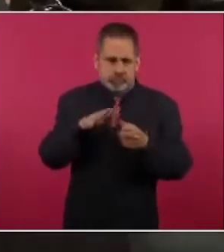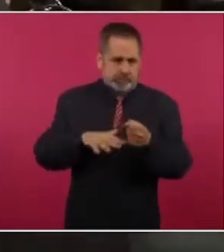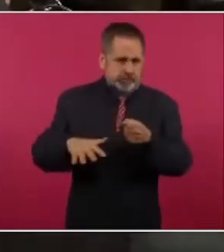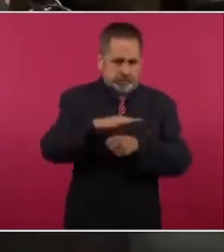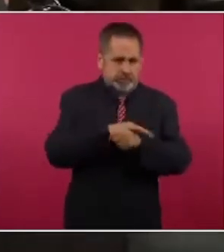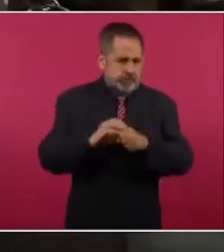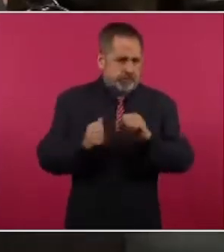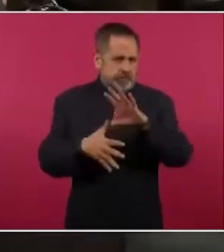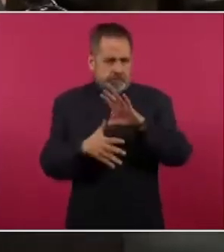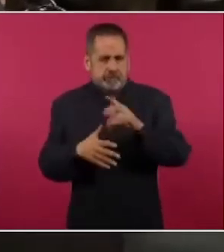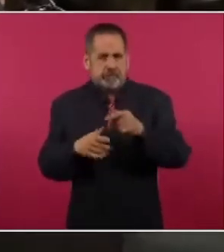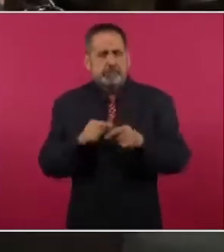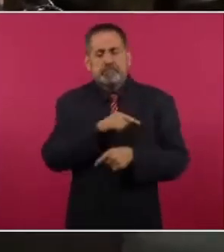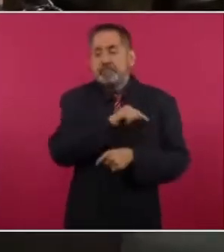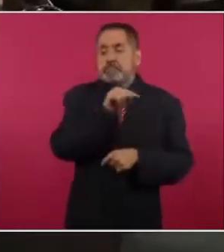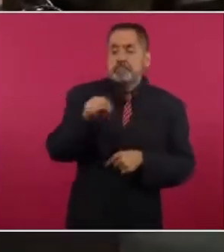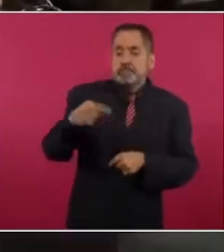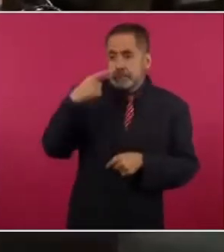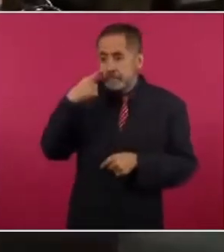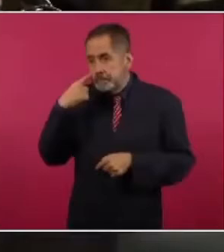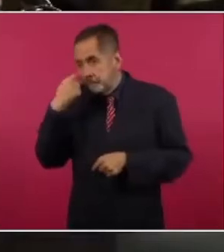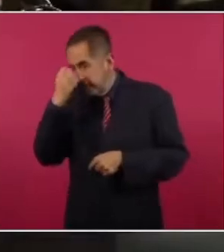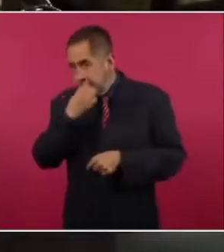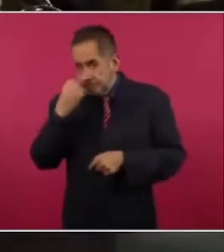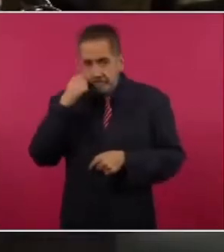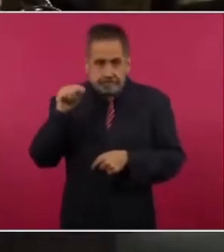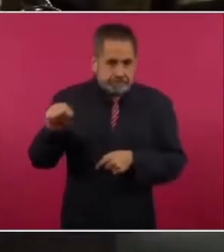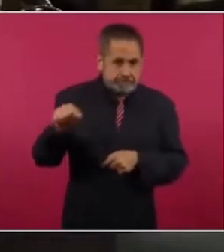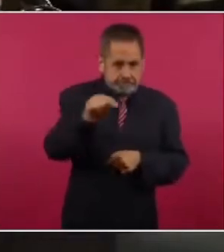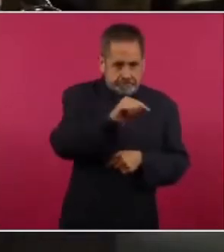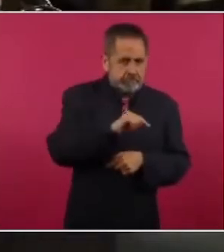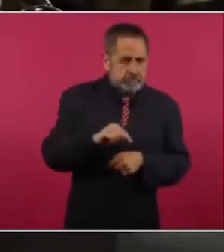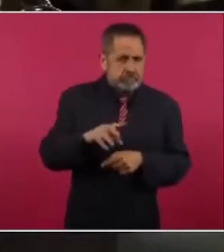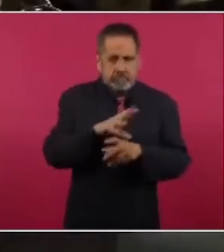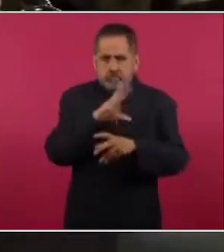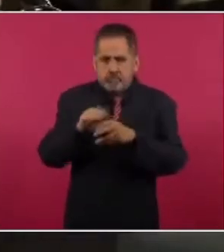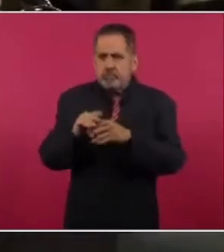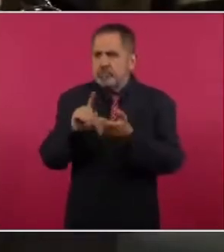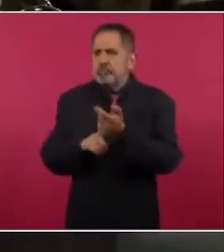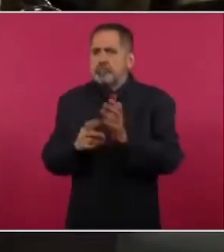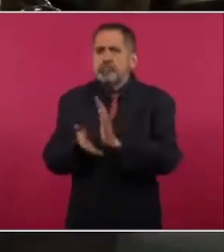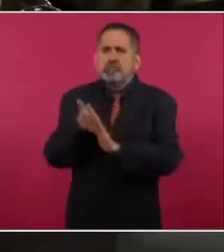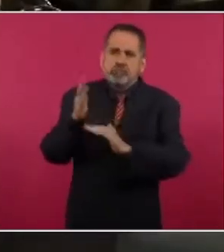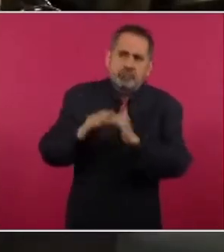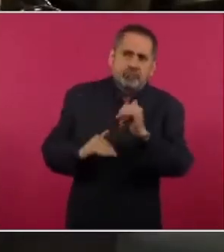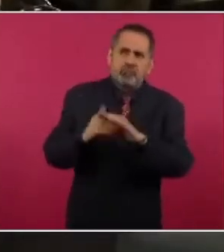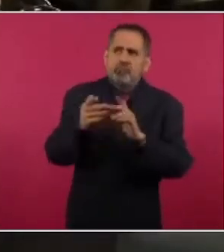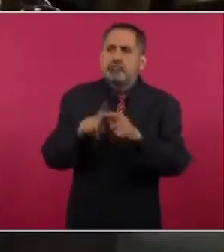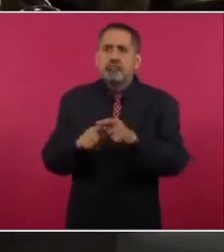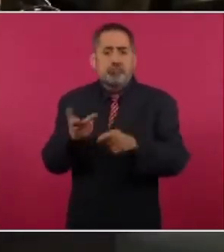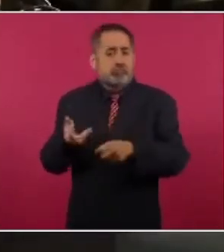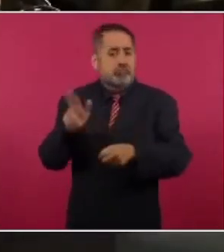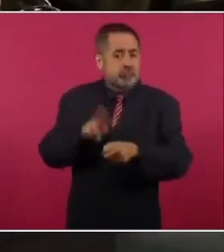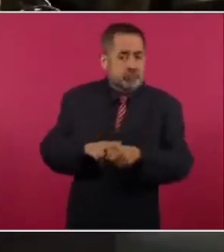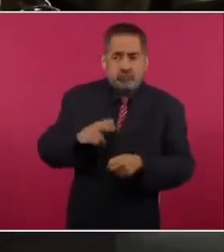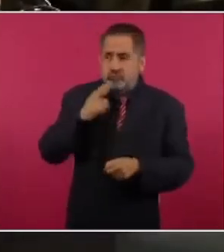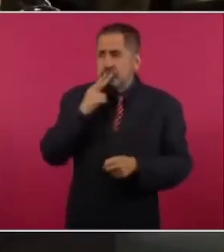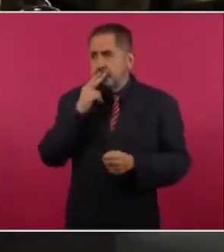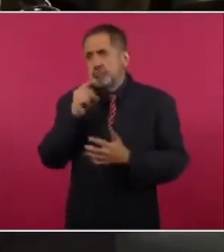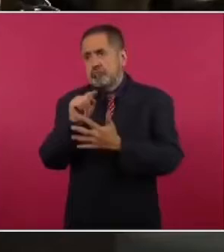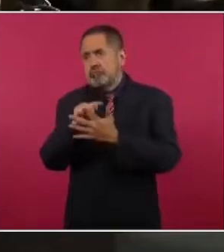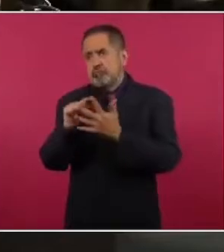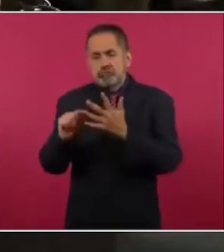las Américas para como tal la infraestructura, sino también qué utilidad se le da a esta